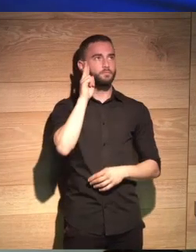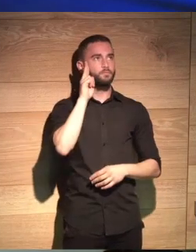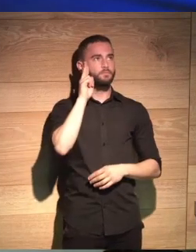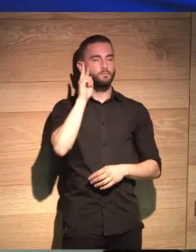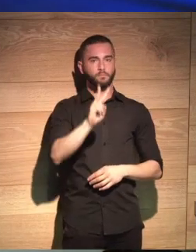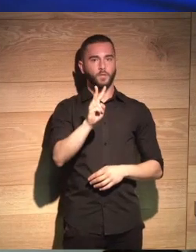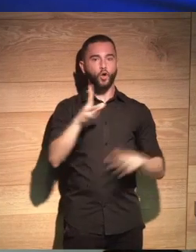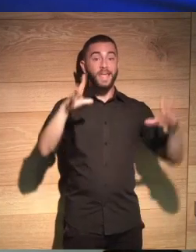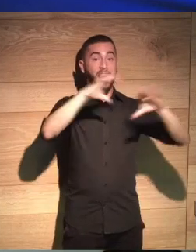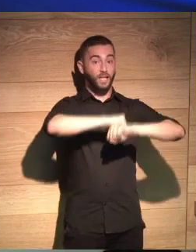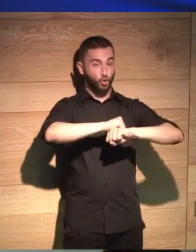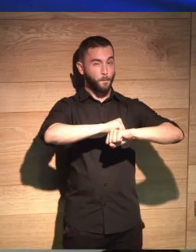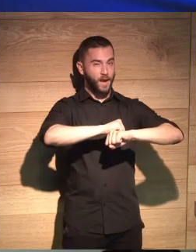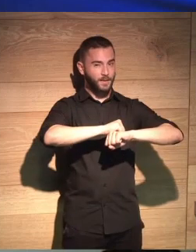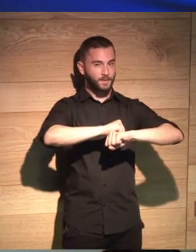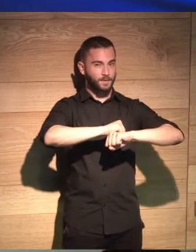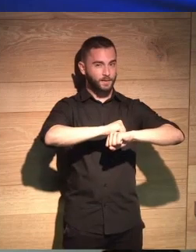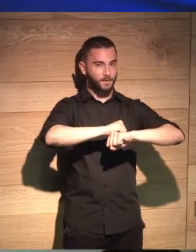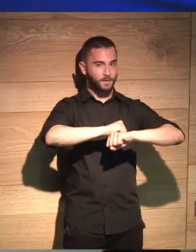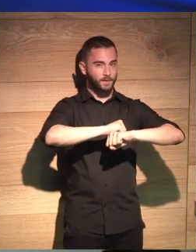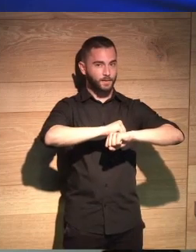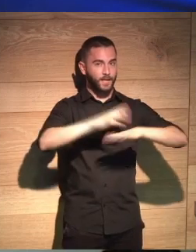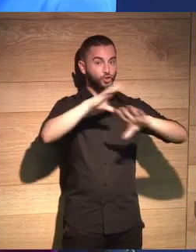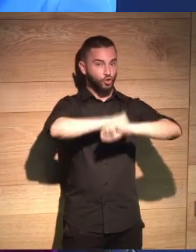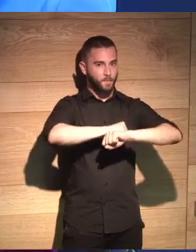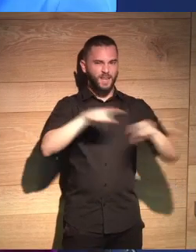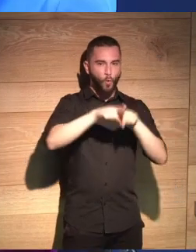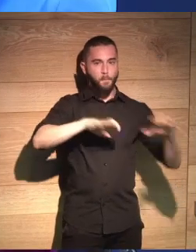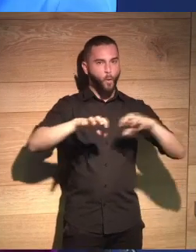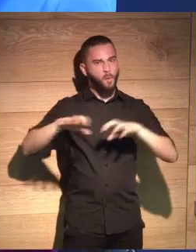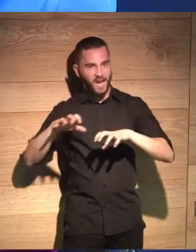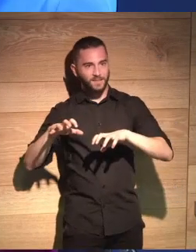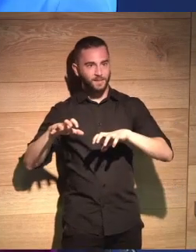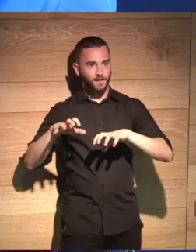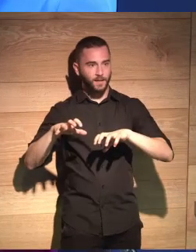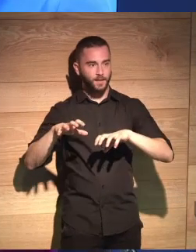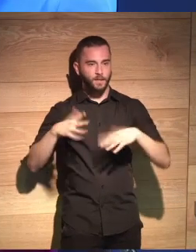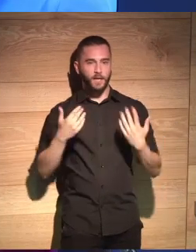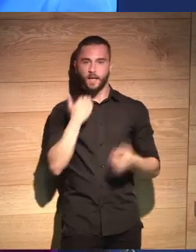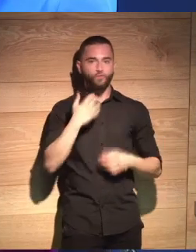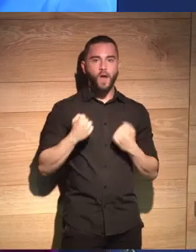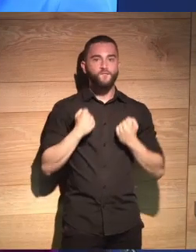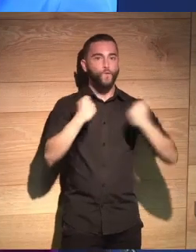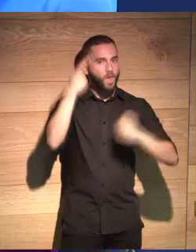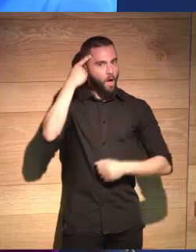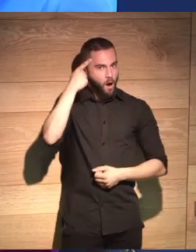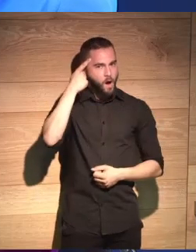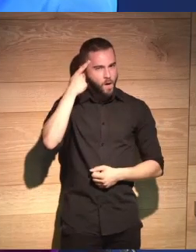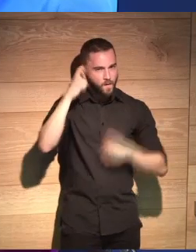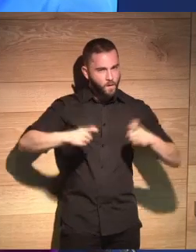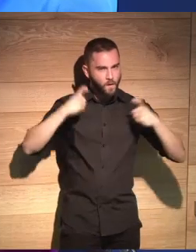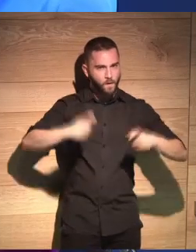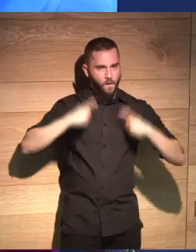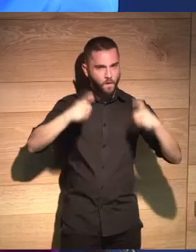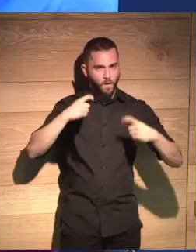y las sombras empiezan a moverse y con una pequeña fuerza mental pueden